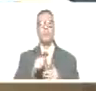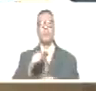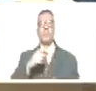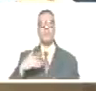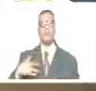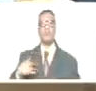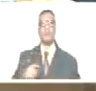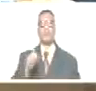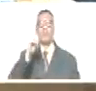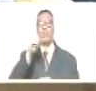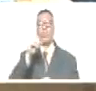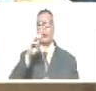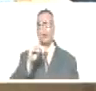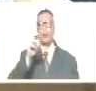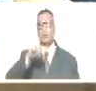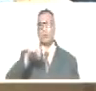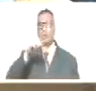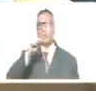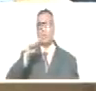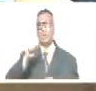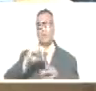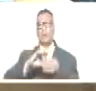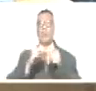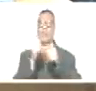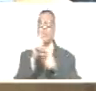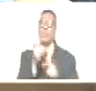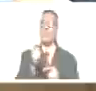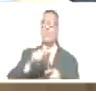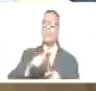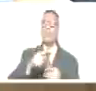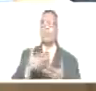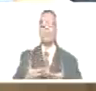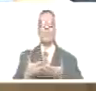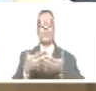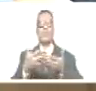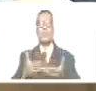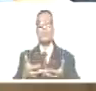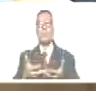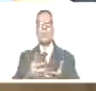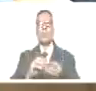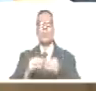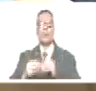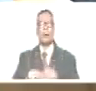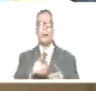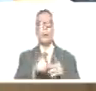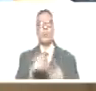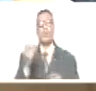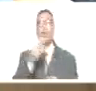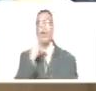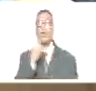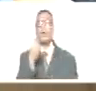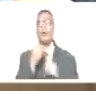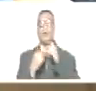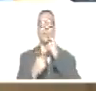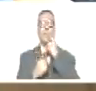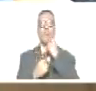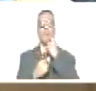cromosoma, bueno, extra de entrega y de habilidades de estos jóvenes que,